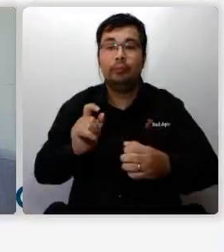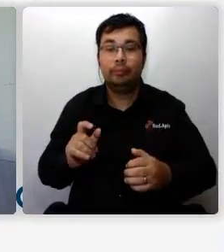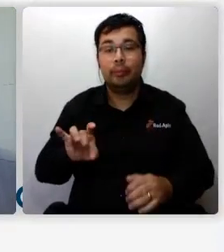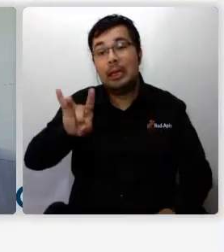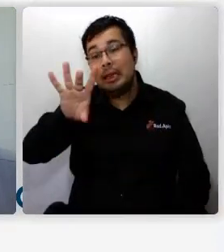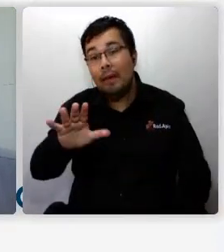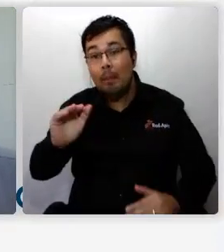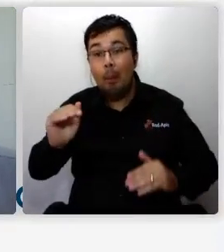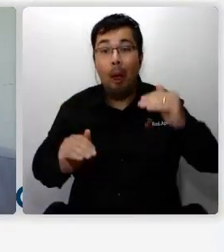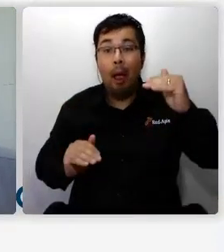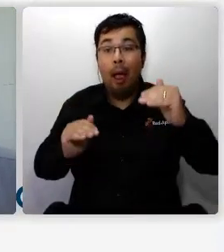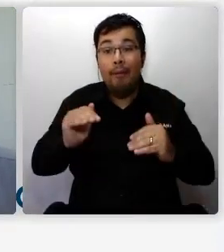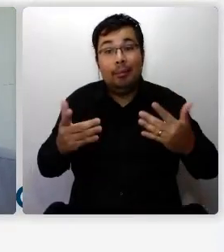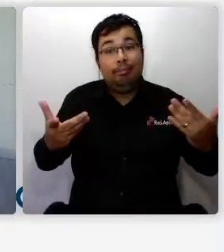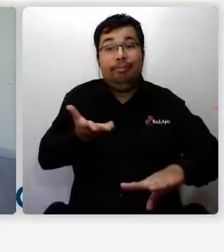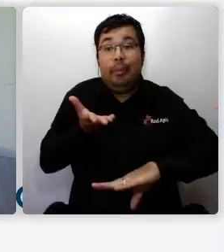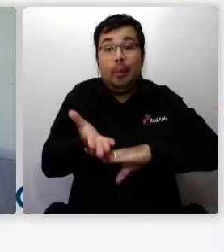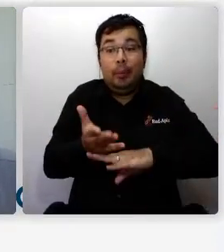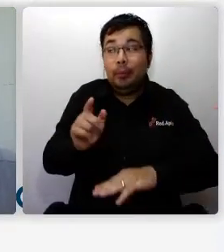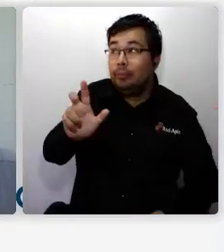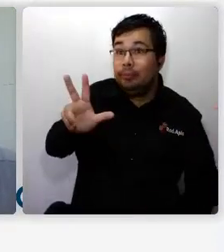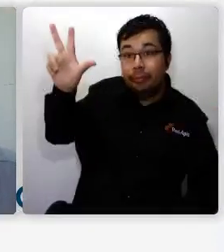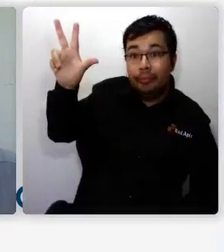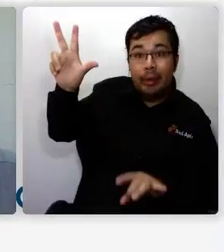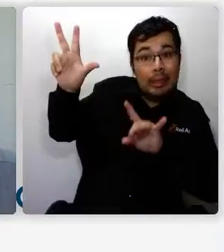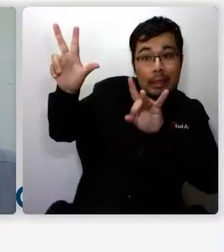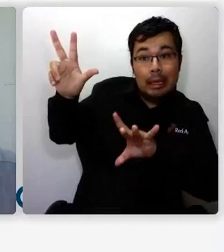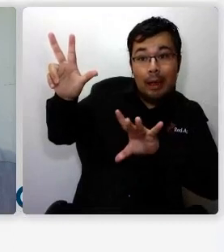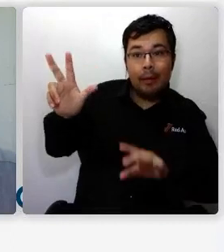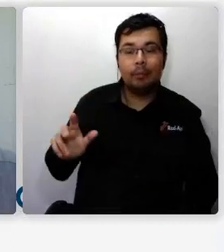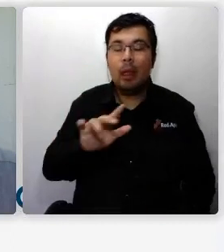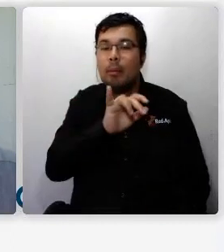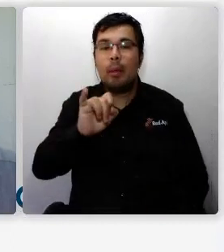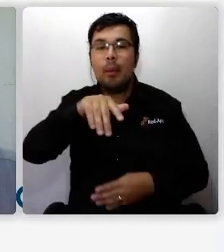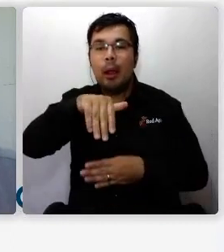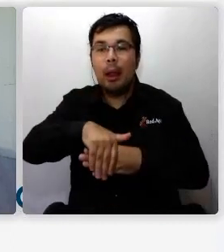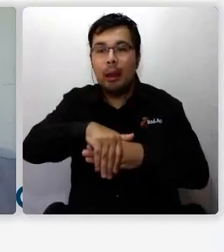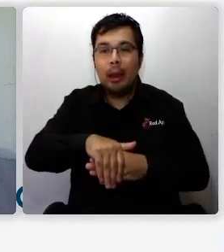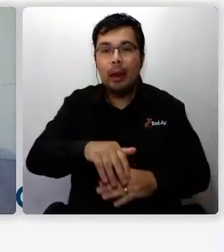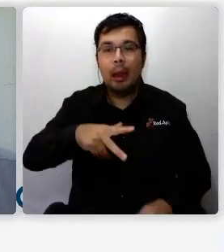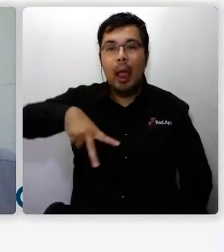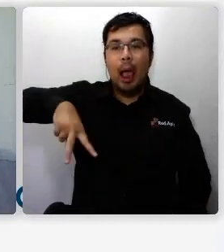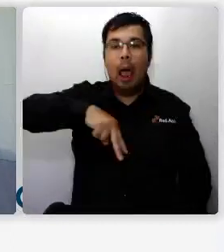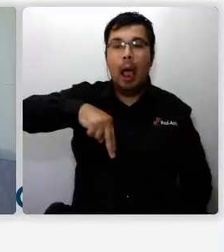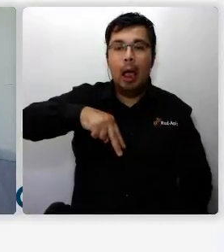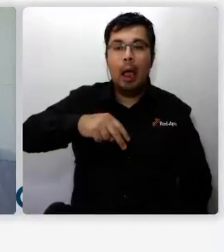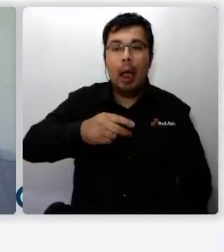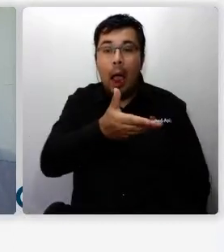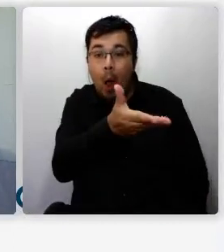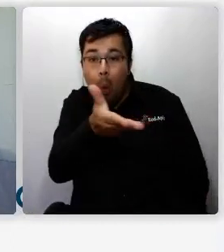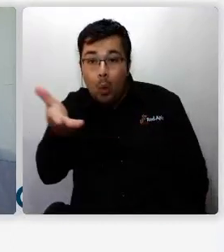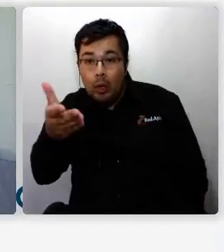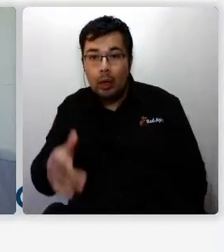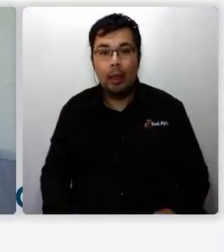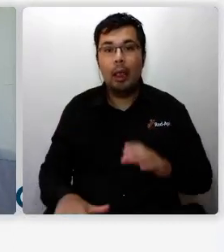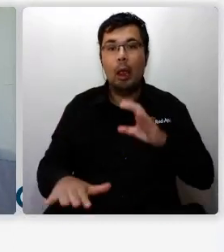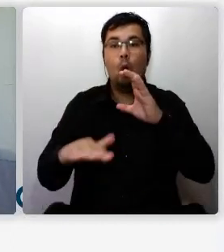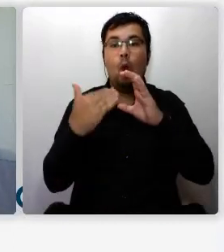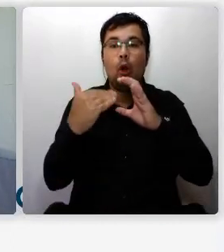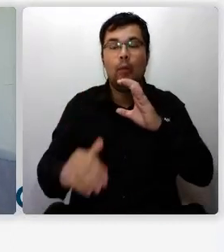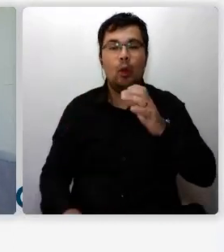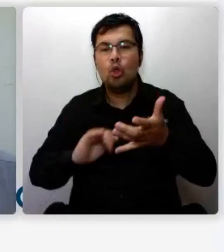de arriba dispone. Es por lo mismo que por la tarde a vuestros correos electrónicos les vamos a hacer llegar toda la información